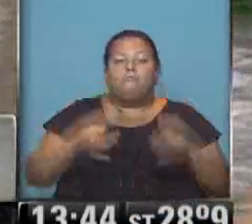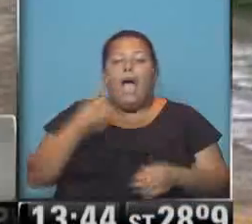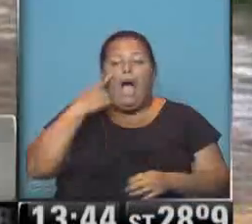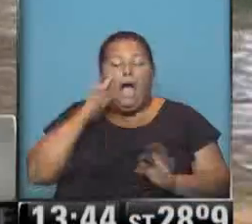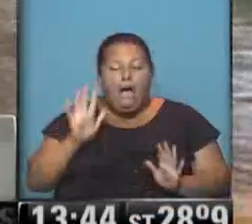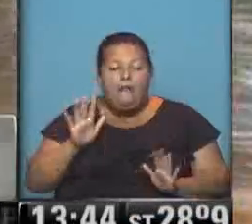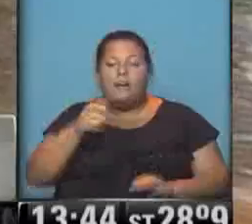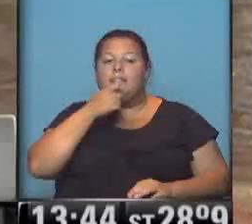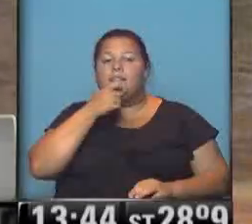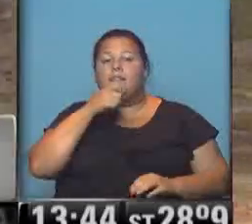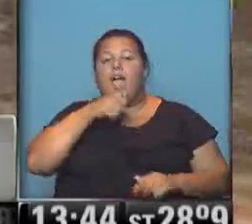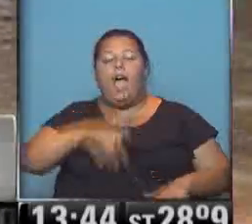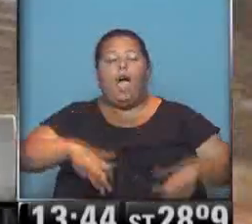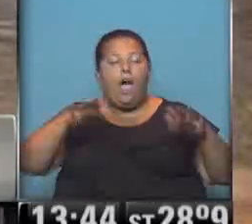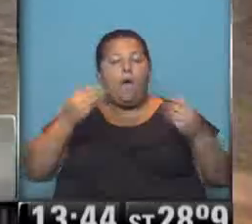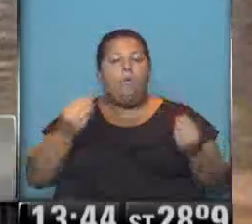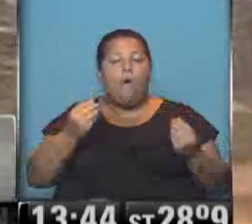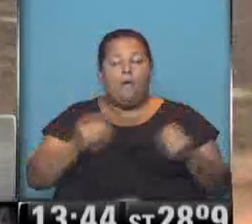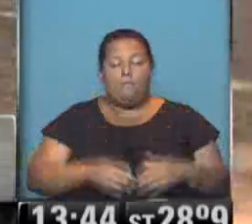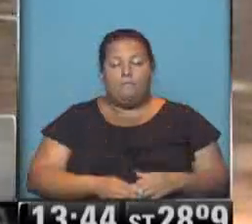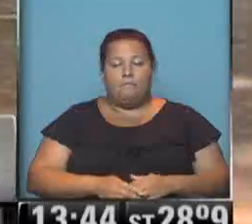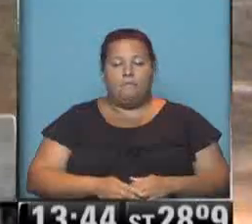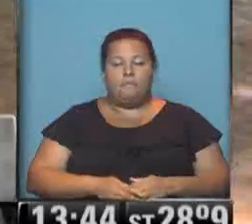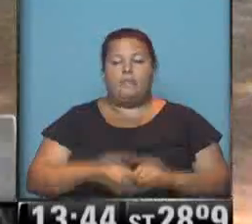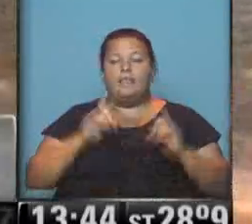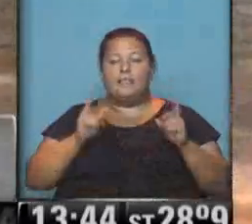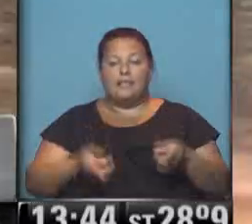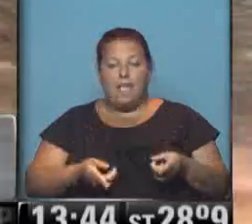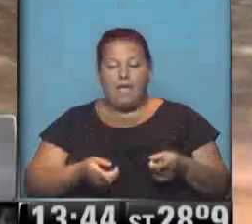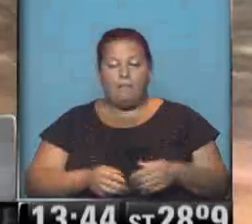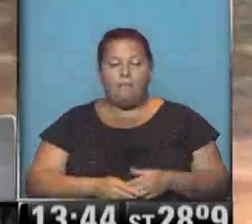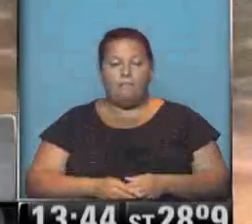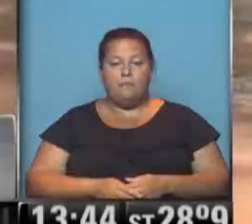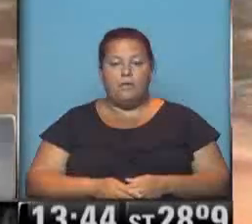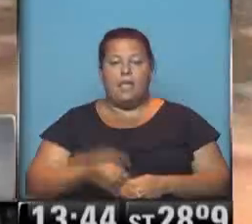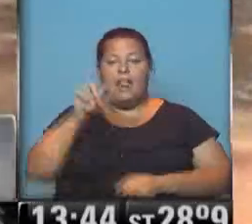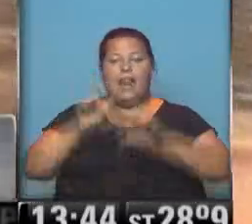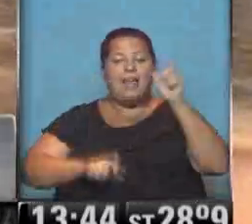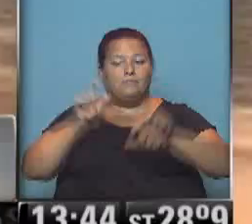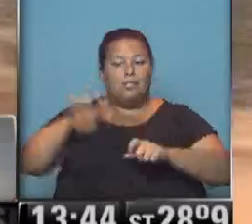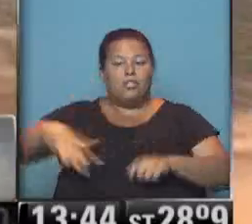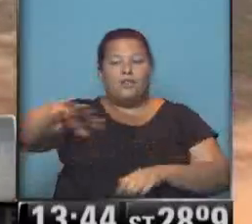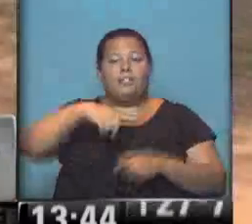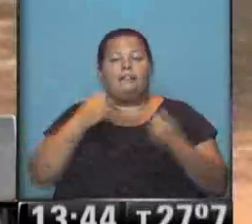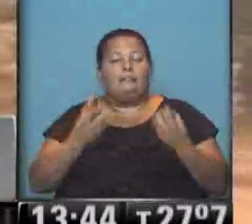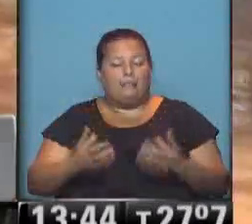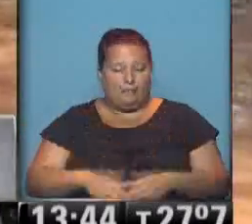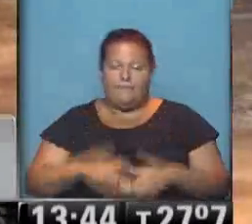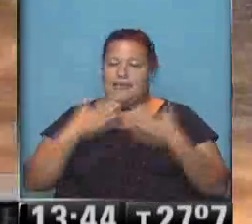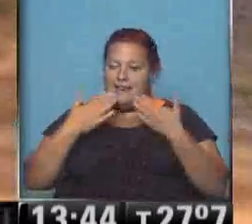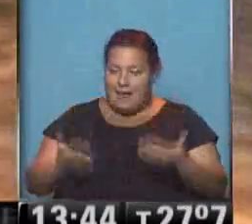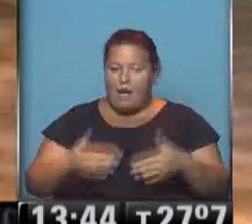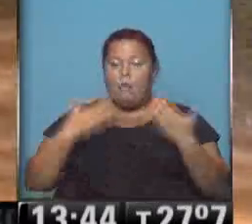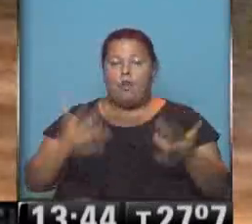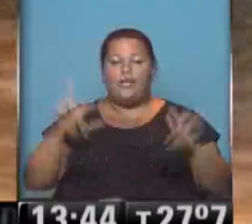saber cuál es el destino de esta inundación y en parte de los habitantes de esta ciudad gracias Félix por